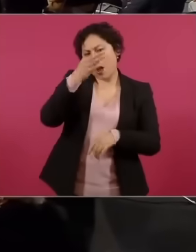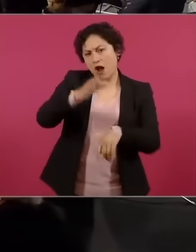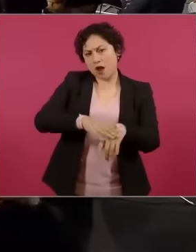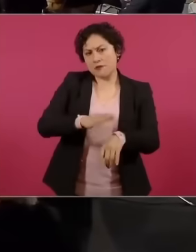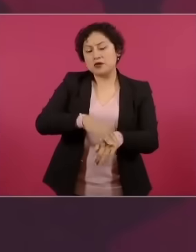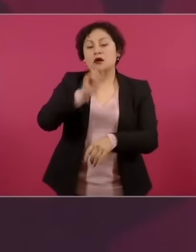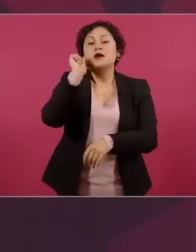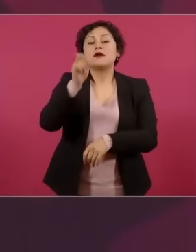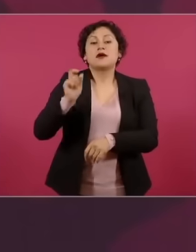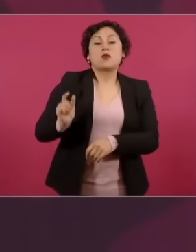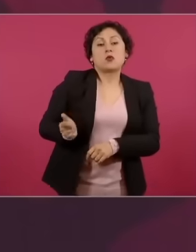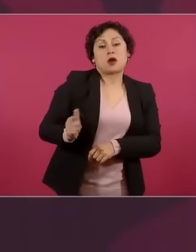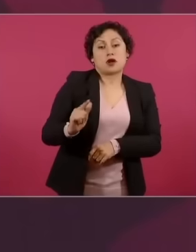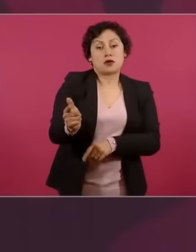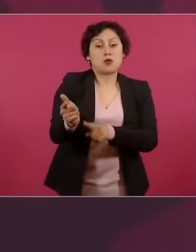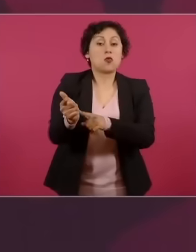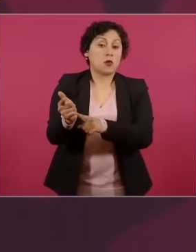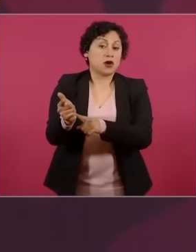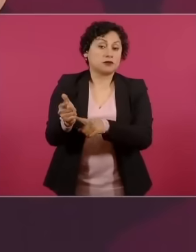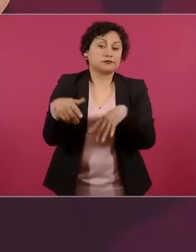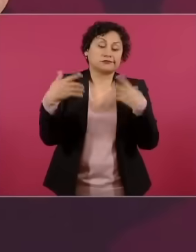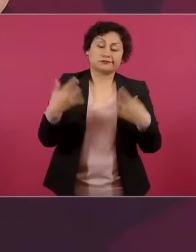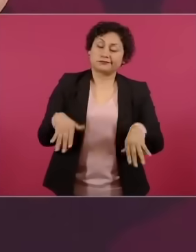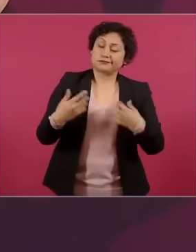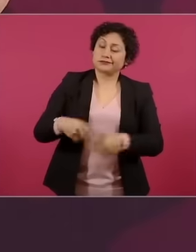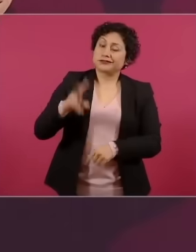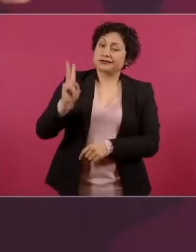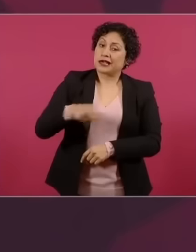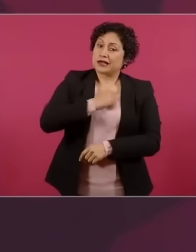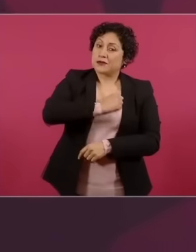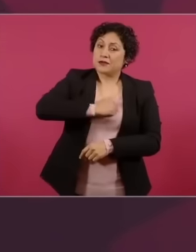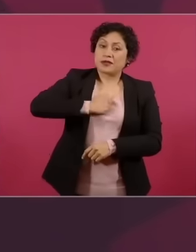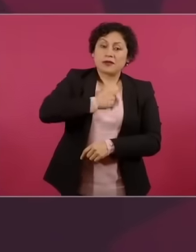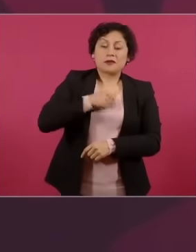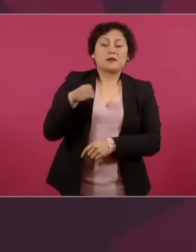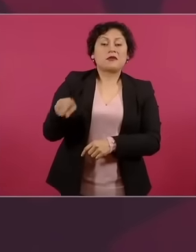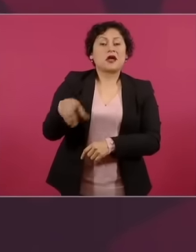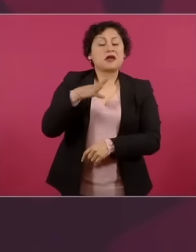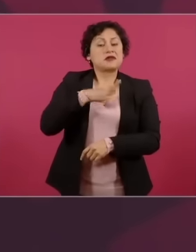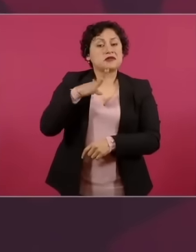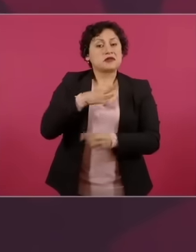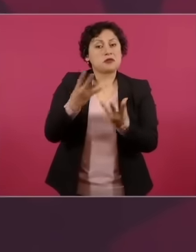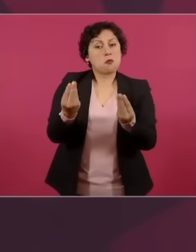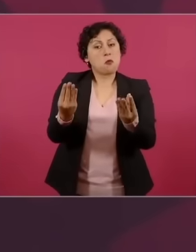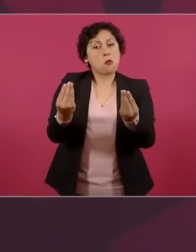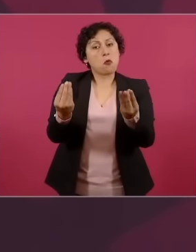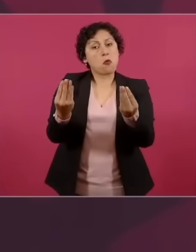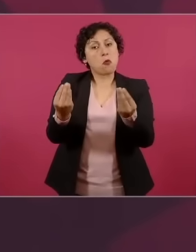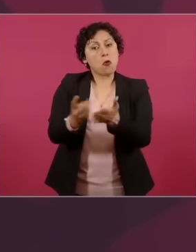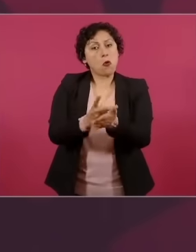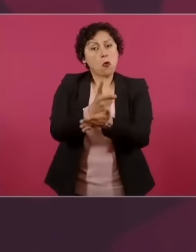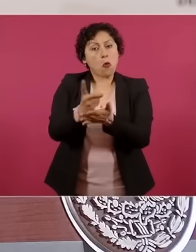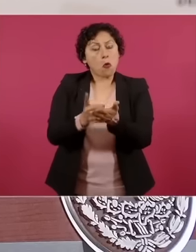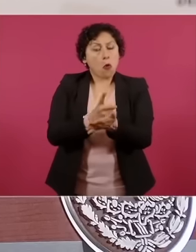Que lamentablemente tenemos consumo, no sé qué sucedió ahí